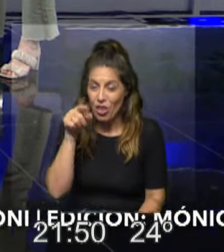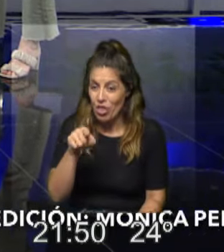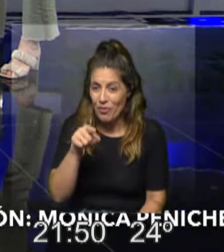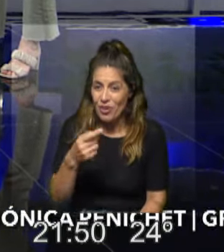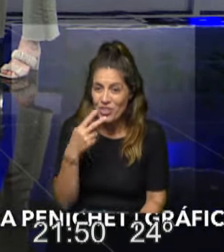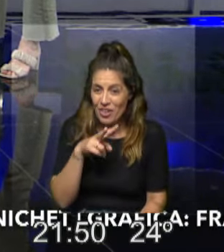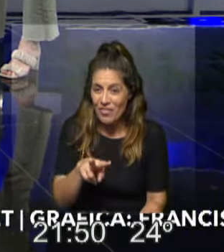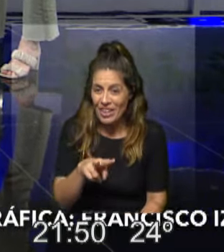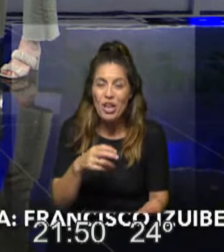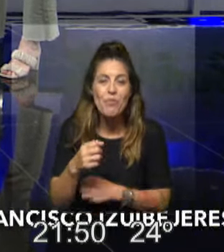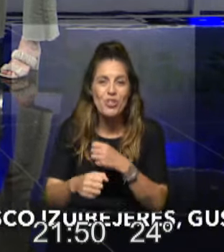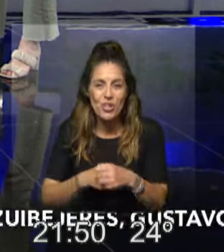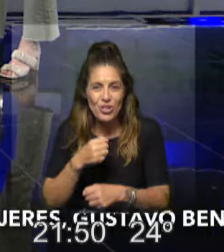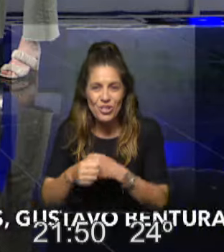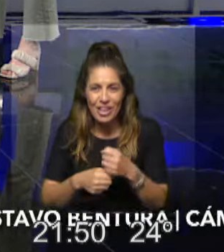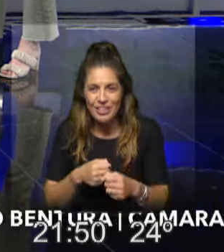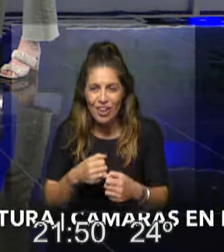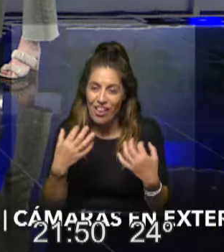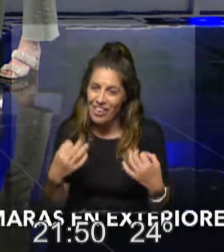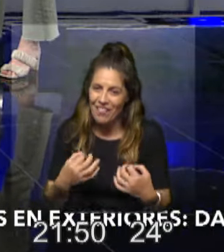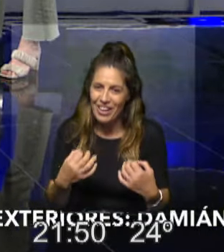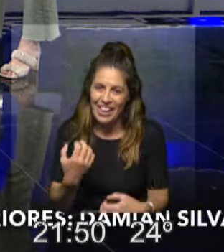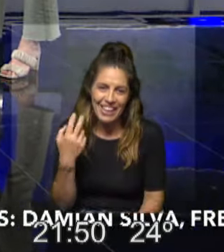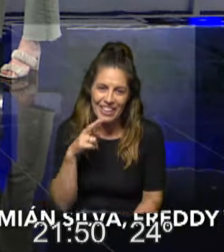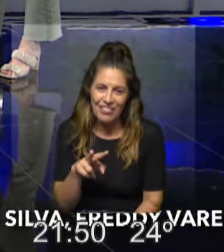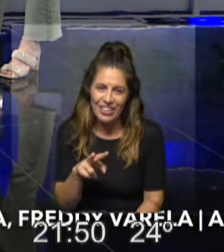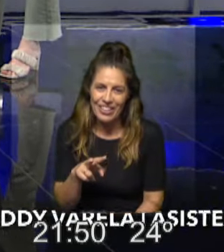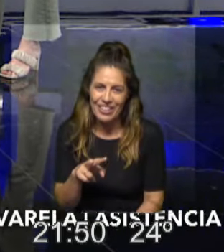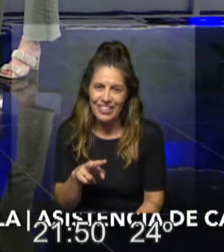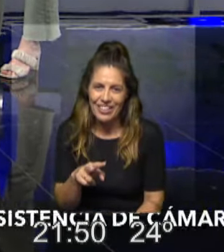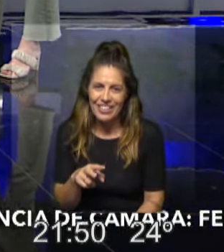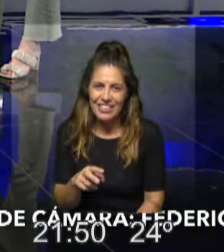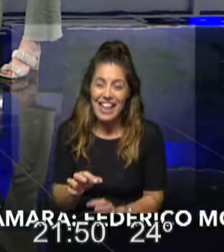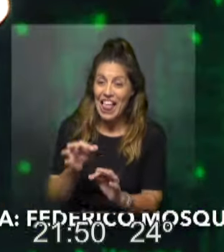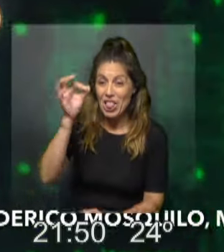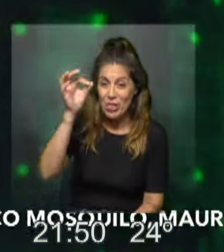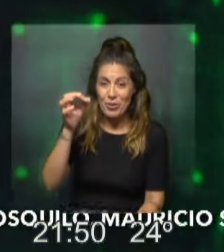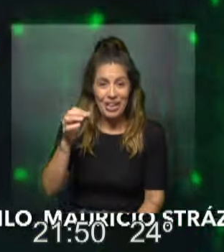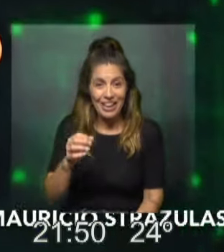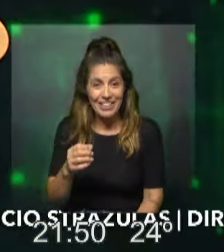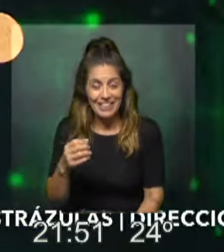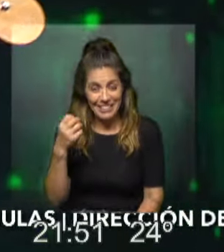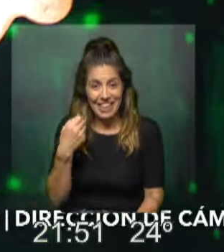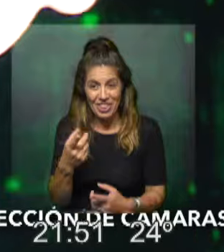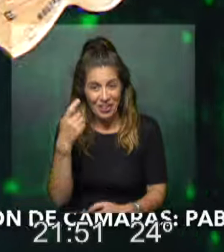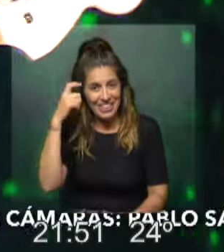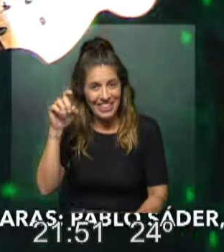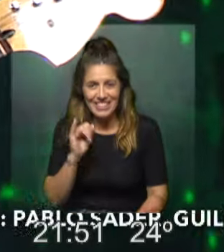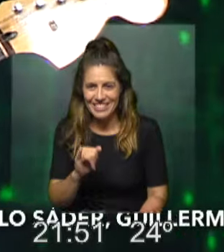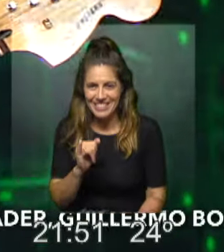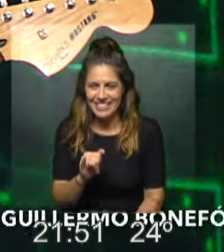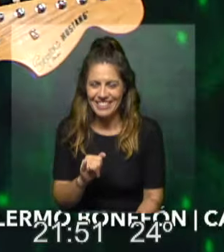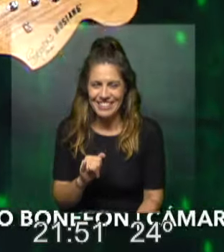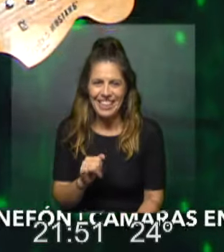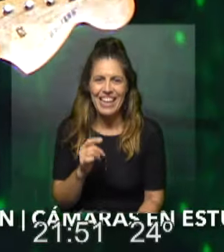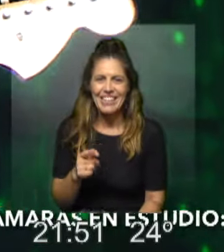verte muchos años. La verdad que te la altura ahora. También te inspiró. La altura... Ver gente alta en el escenario. Exactamente.